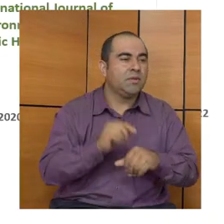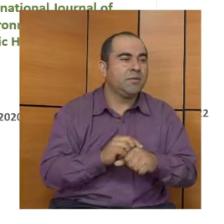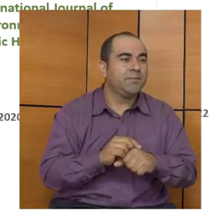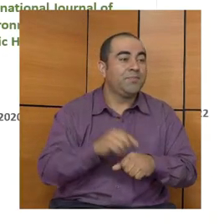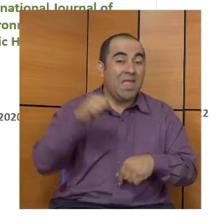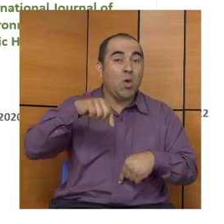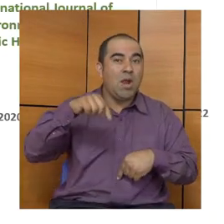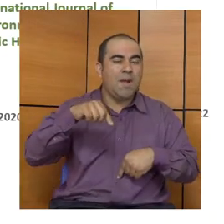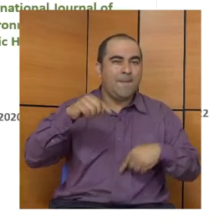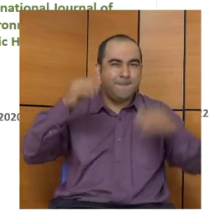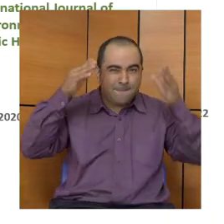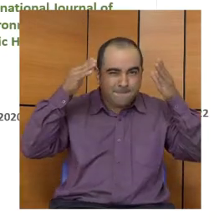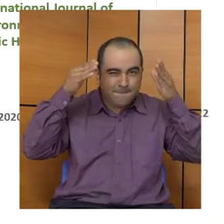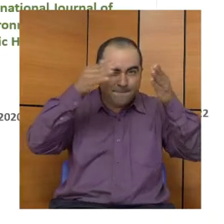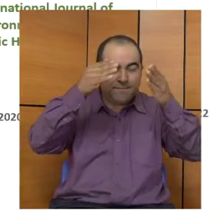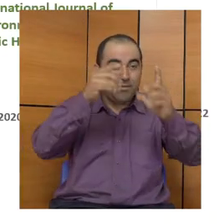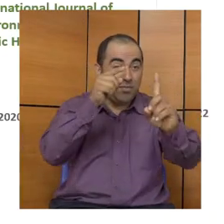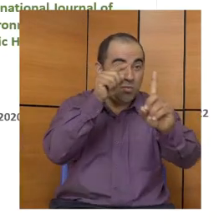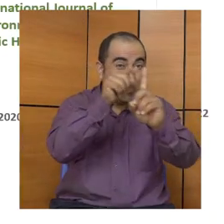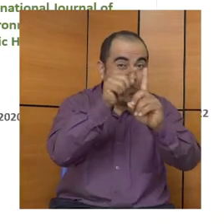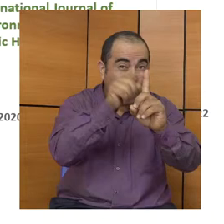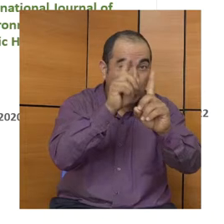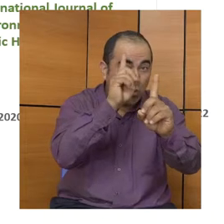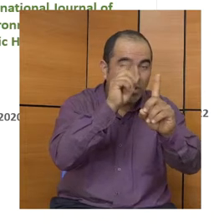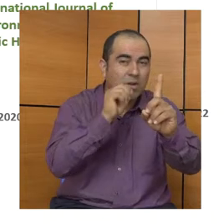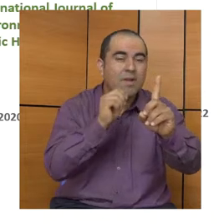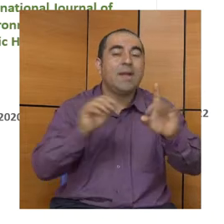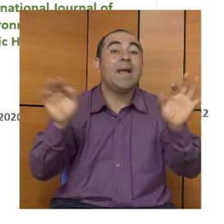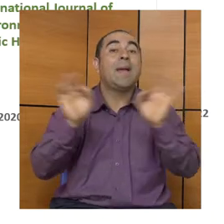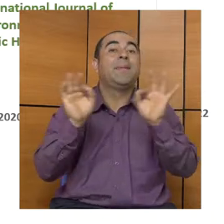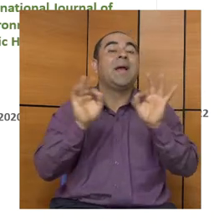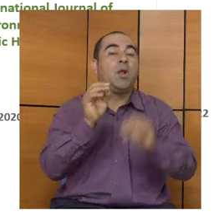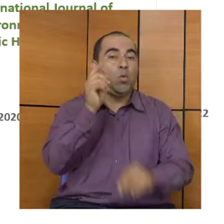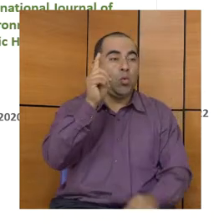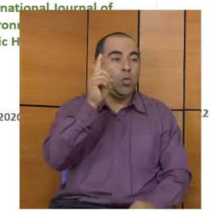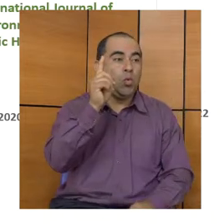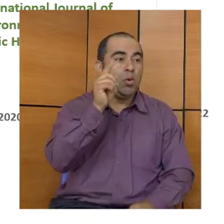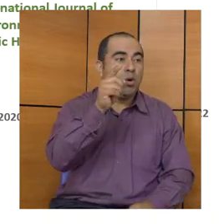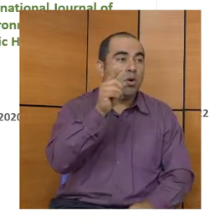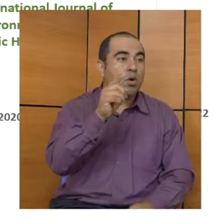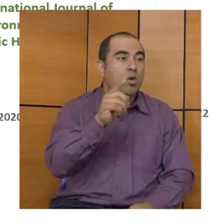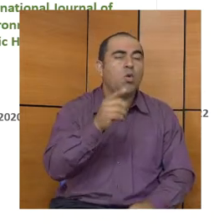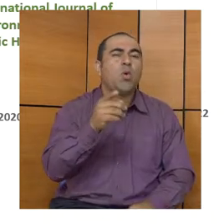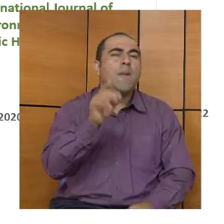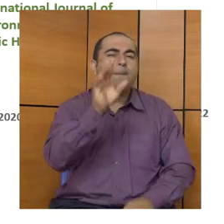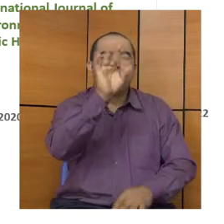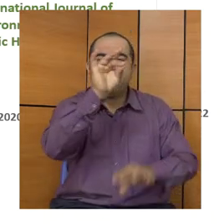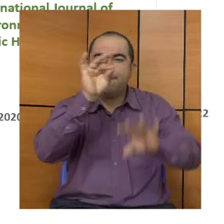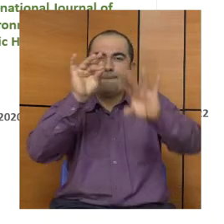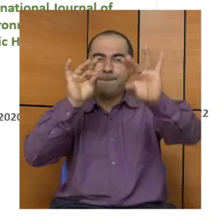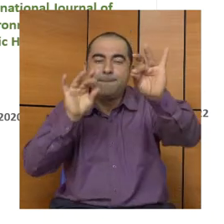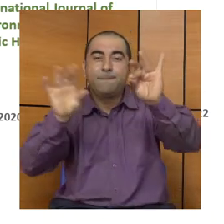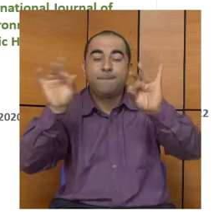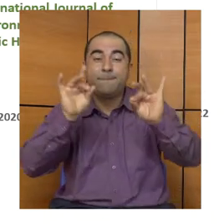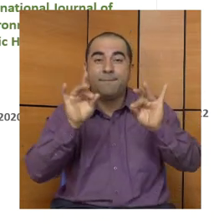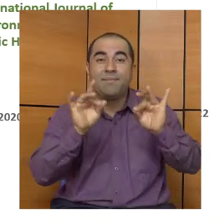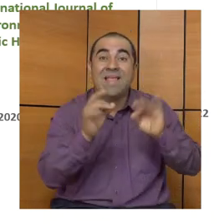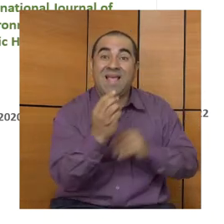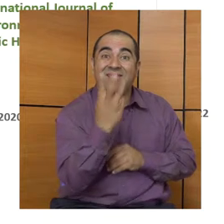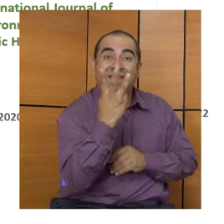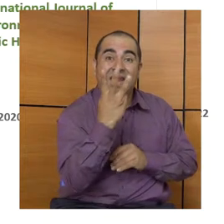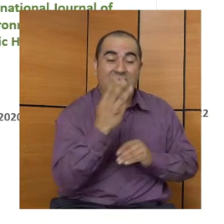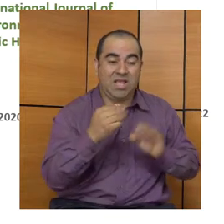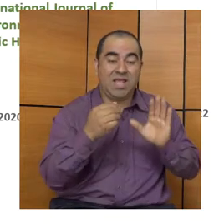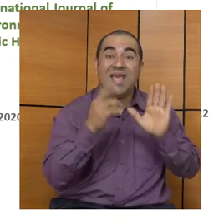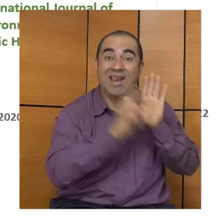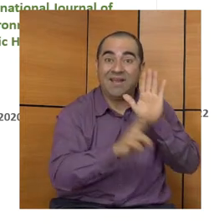vamos a centrar en aquellas. Voy a explicar un poco unas pinceladas de cada uno de los artículos que están en verde, de